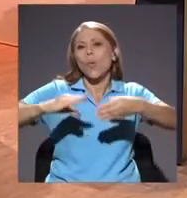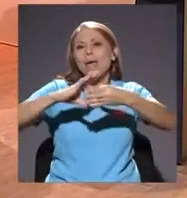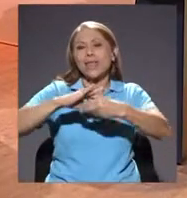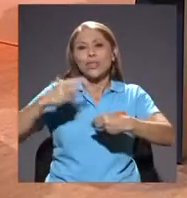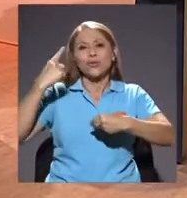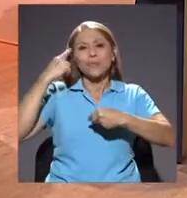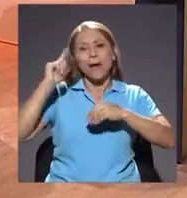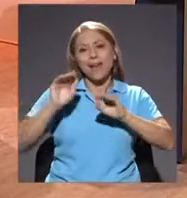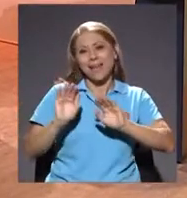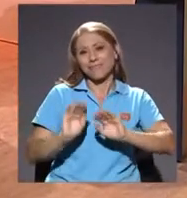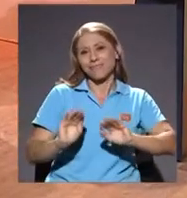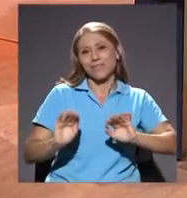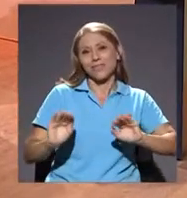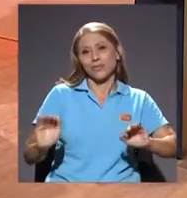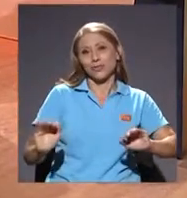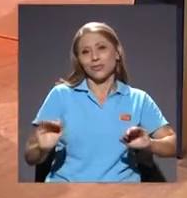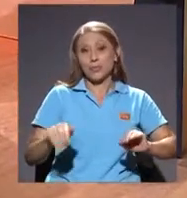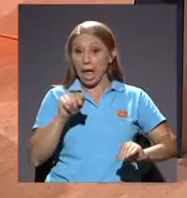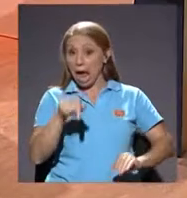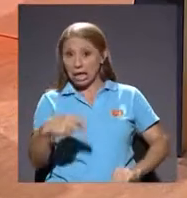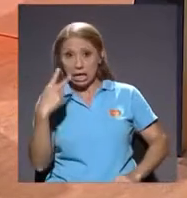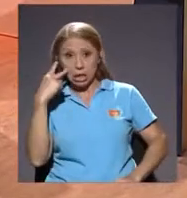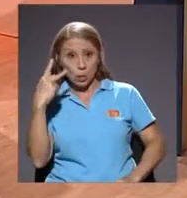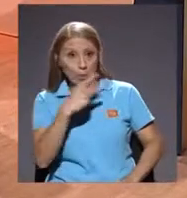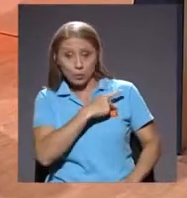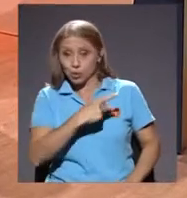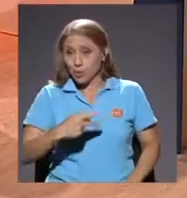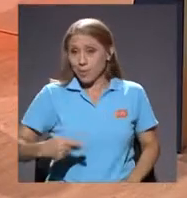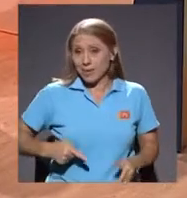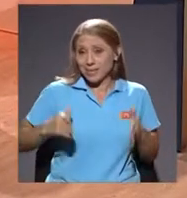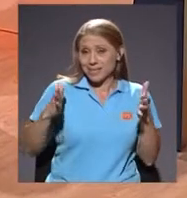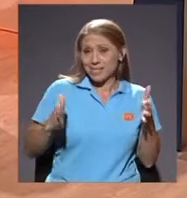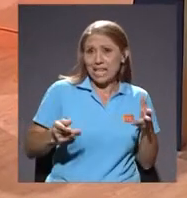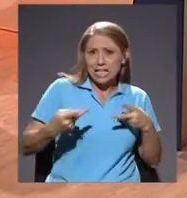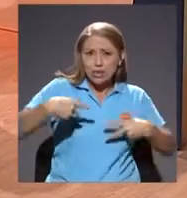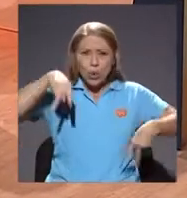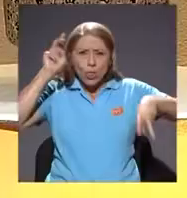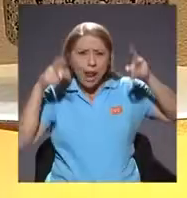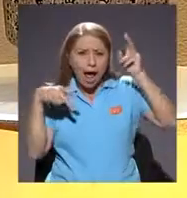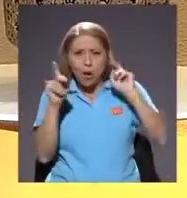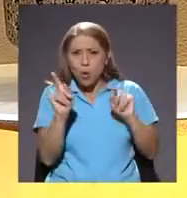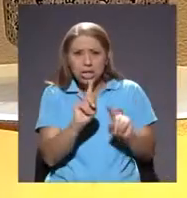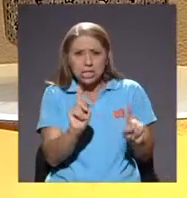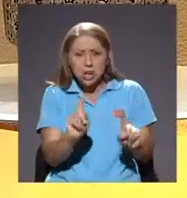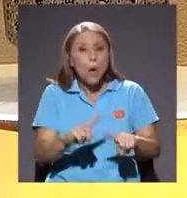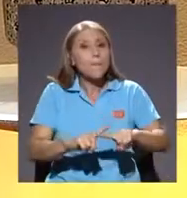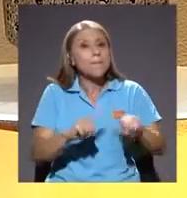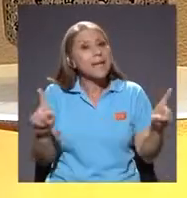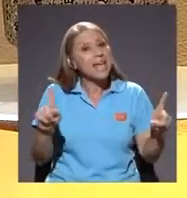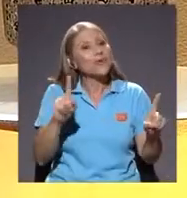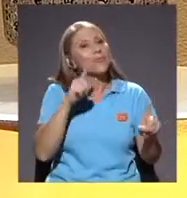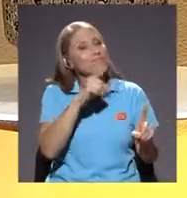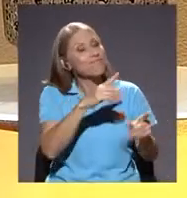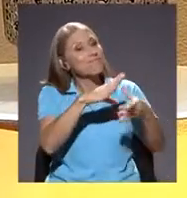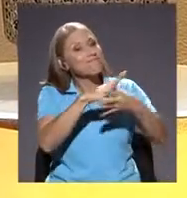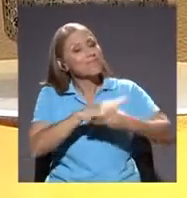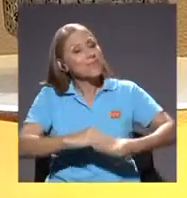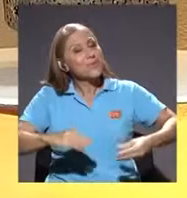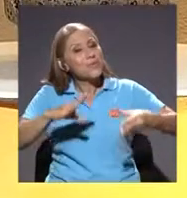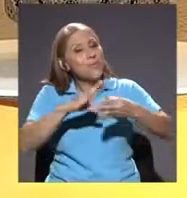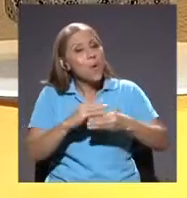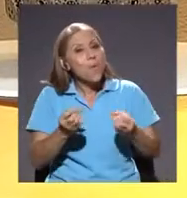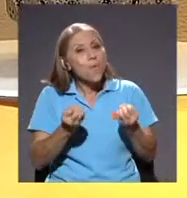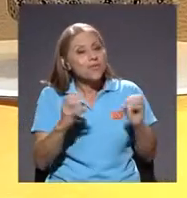donde aquí no salen princesas y no salen dragones pero es una historia llena de